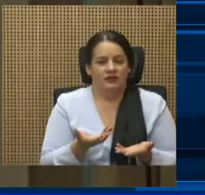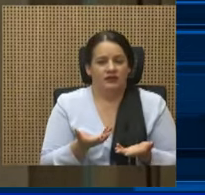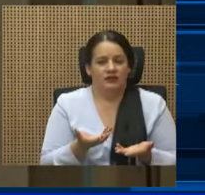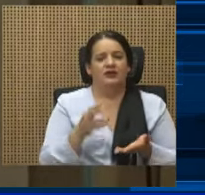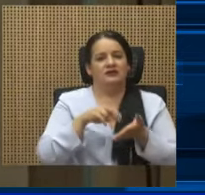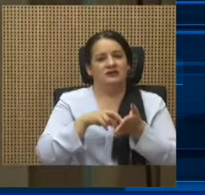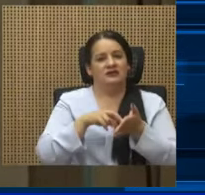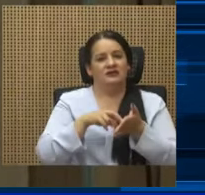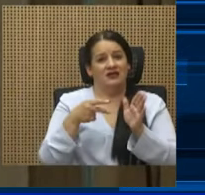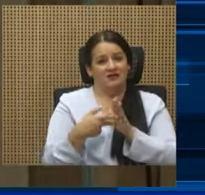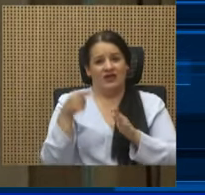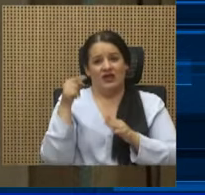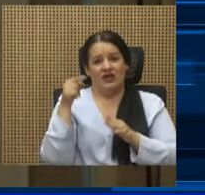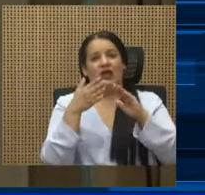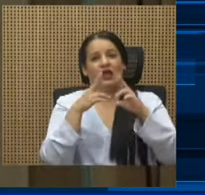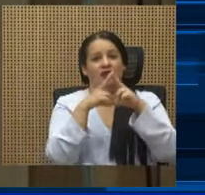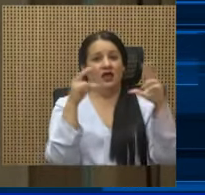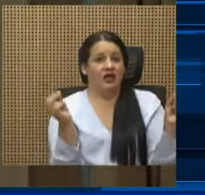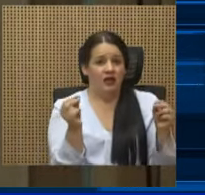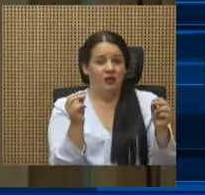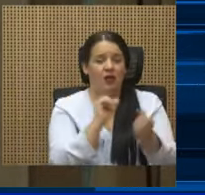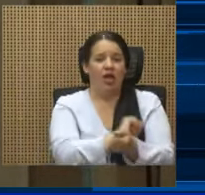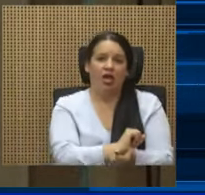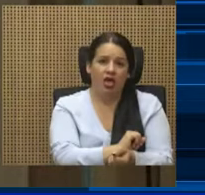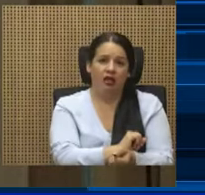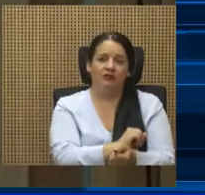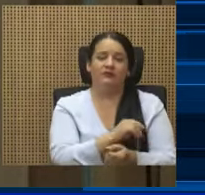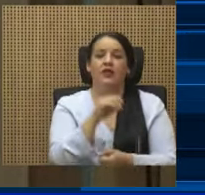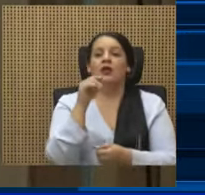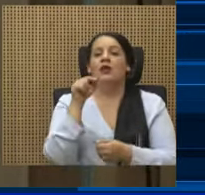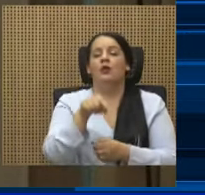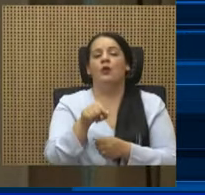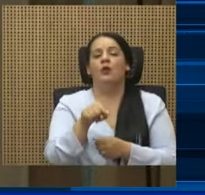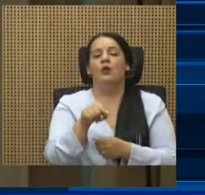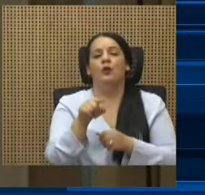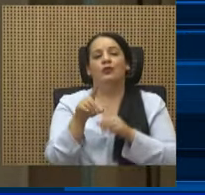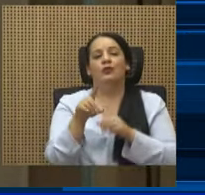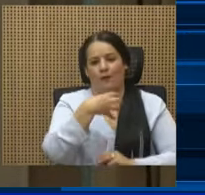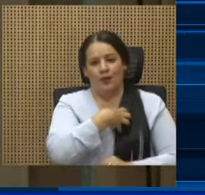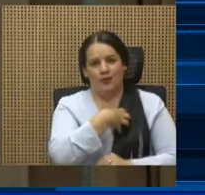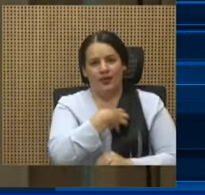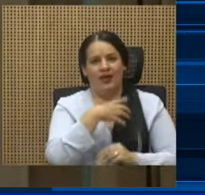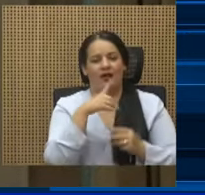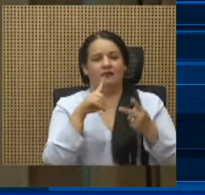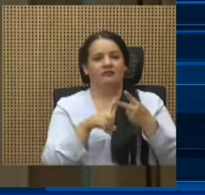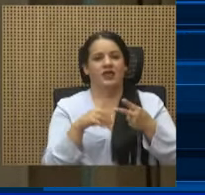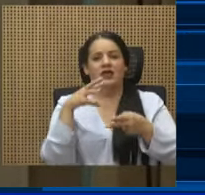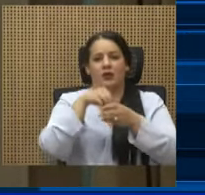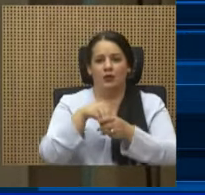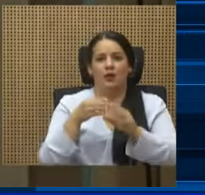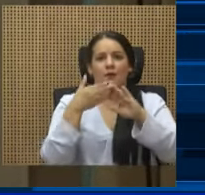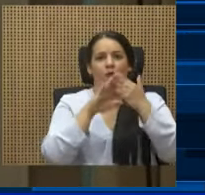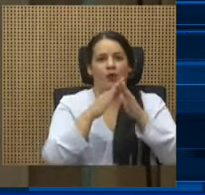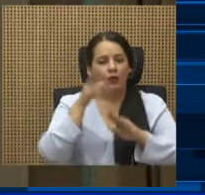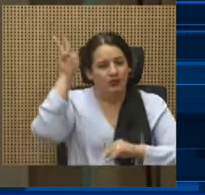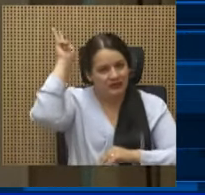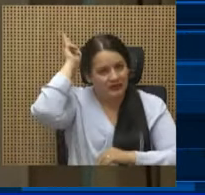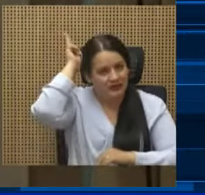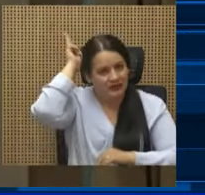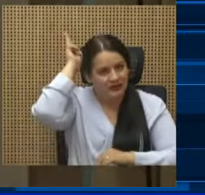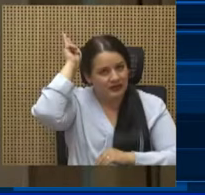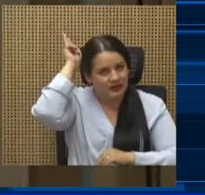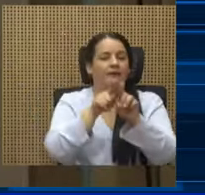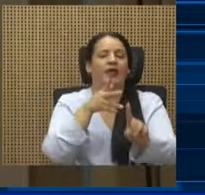ese pueblo está atado de manos. Los derechos como la propiedad, incluyendo a los pueblos indígenas,